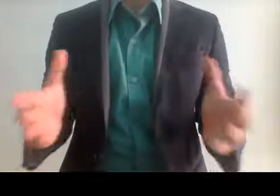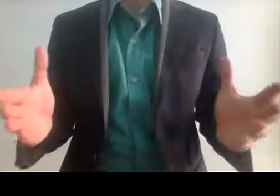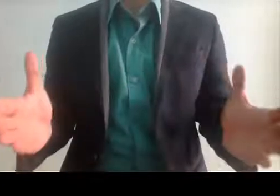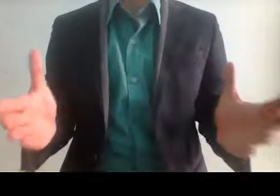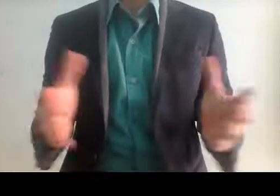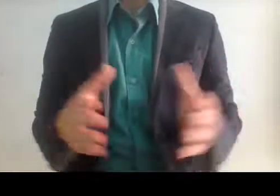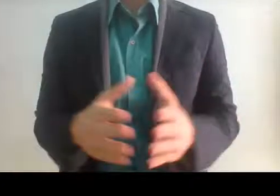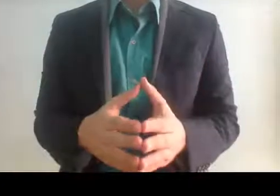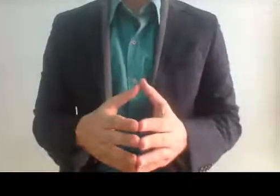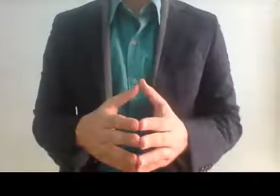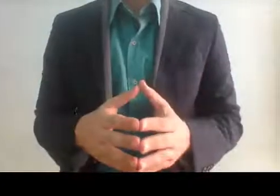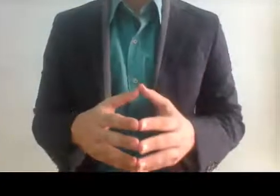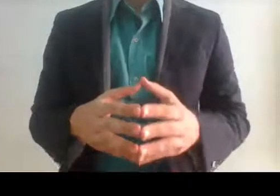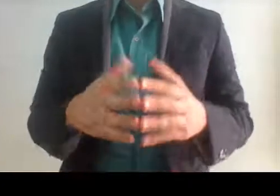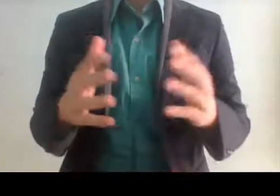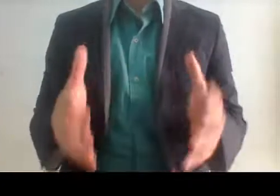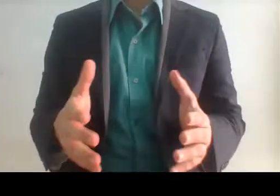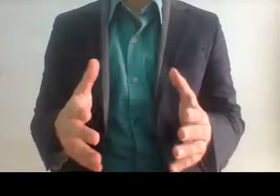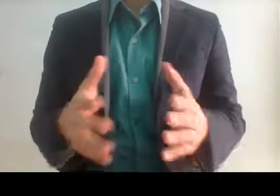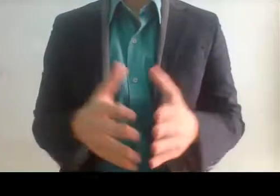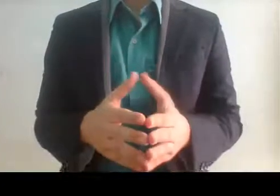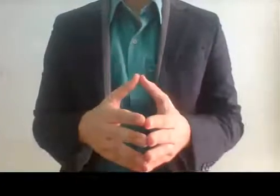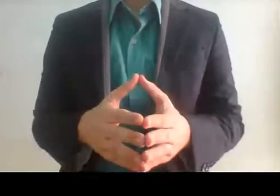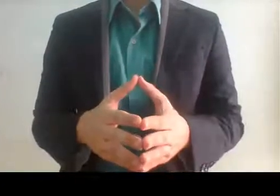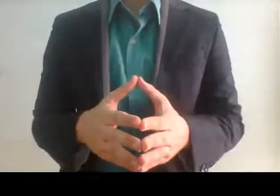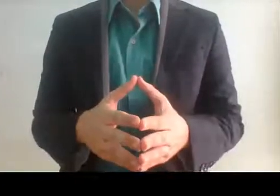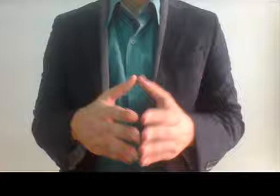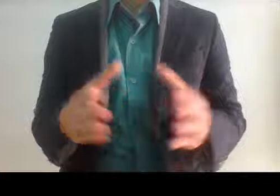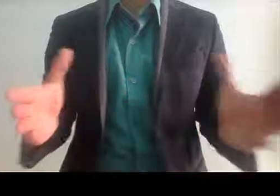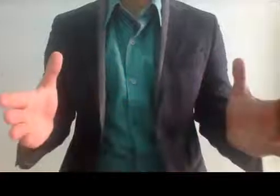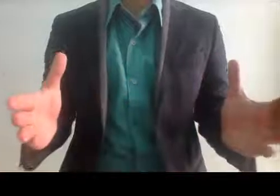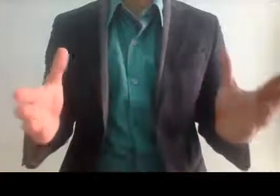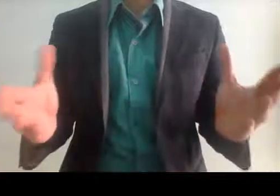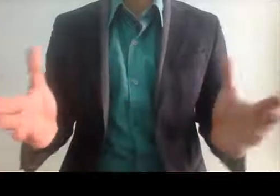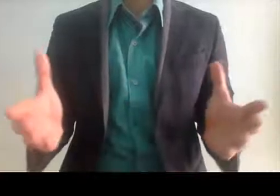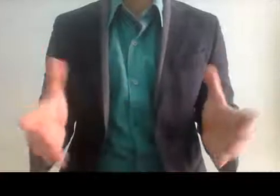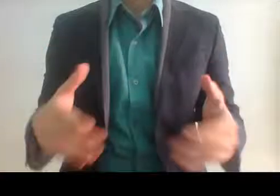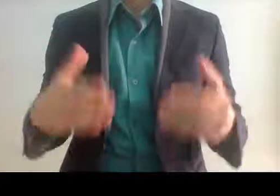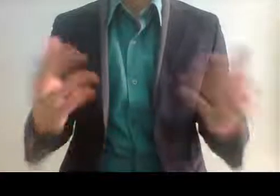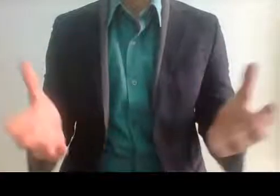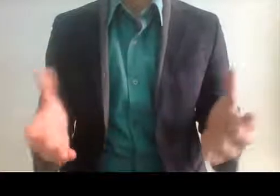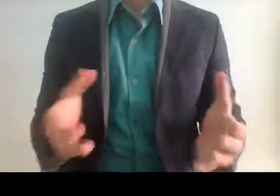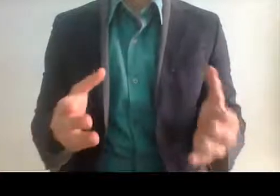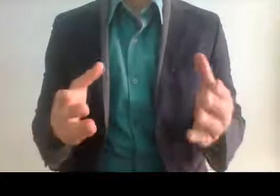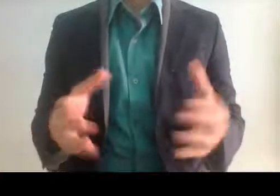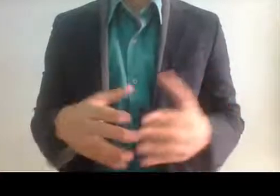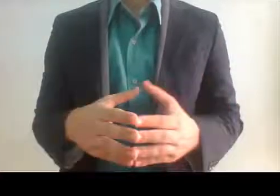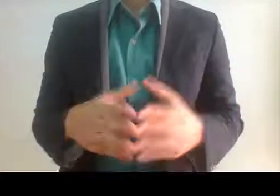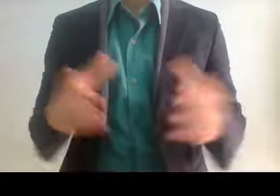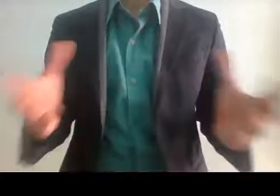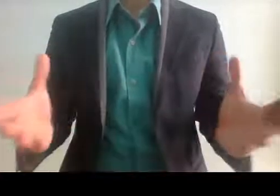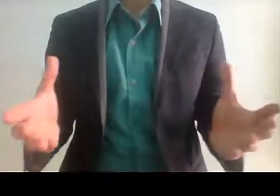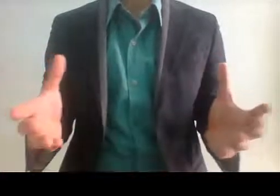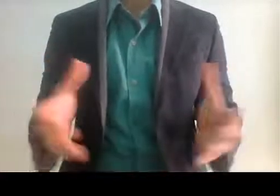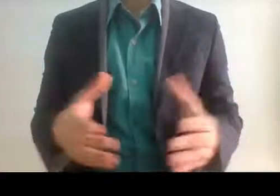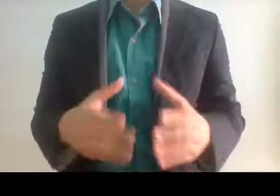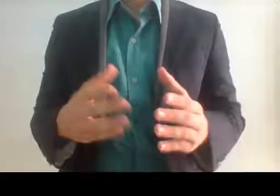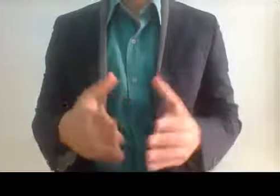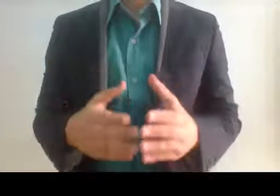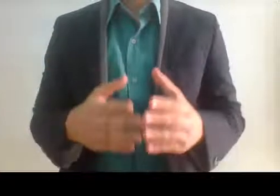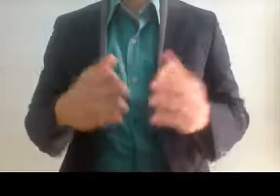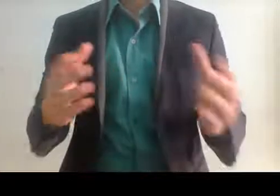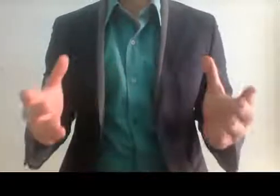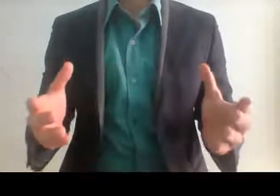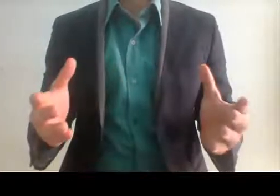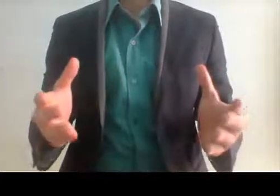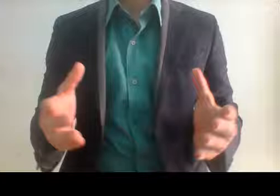los homicidios dolosos que ha habido en nuestro país, pero en el tema de decomiso de sustancias ilegales sí. Y eso dirán, ¿de qué nos va a servir?